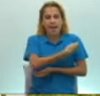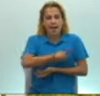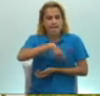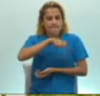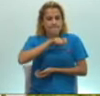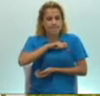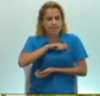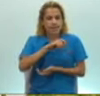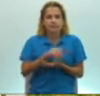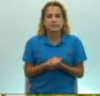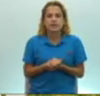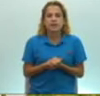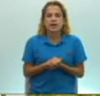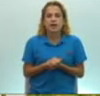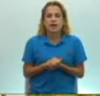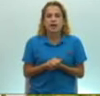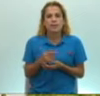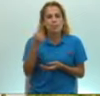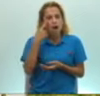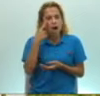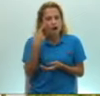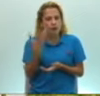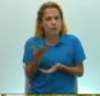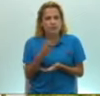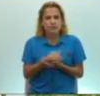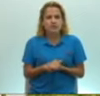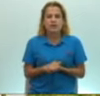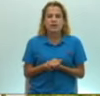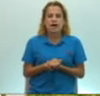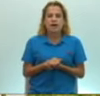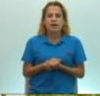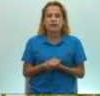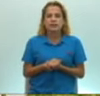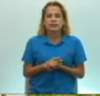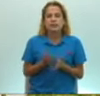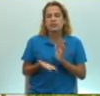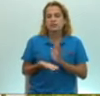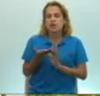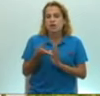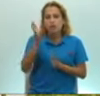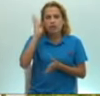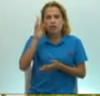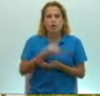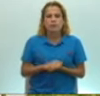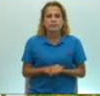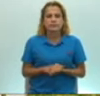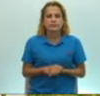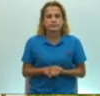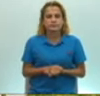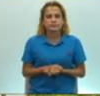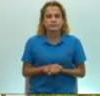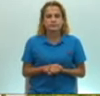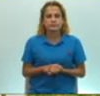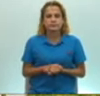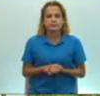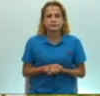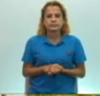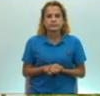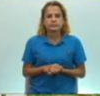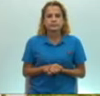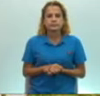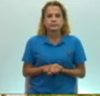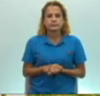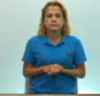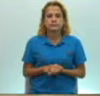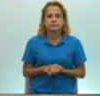España y me gustaría entonces ir a la sección Clio Curiosidad para hablar de esta maravilla de la ingeniería que fue desarrollada por los romanos.